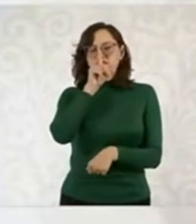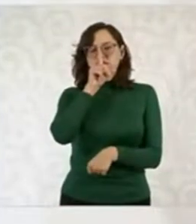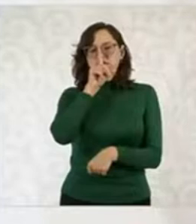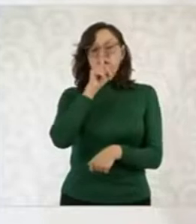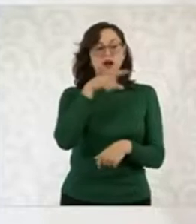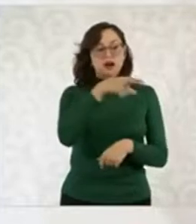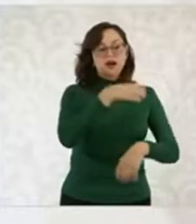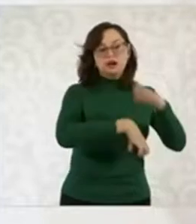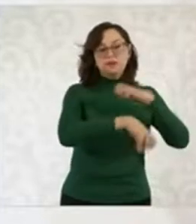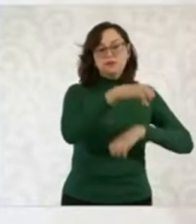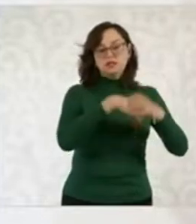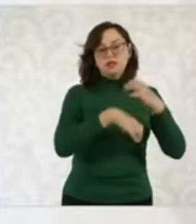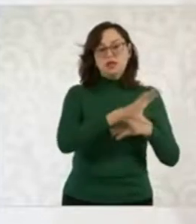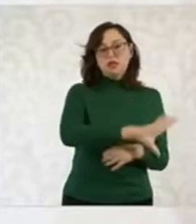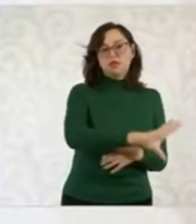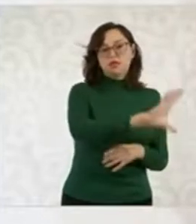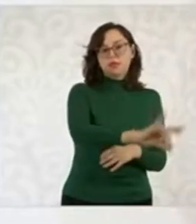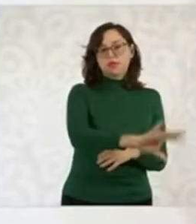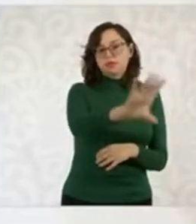terceros.